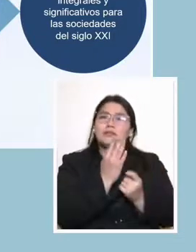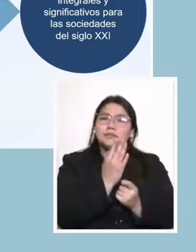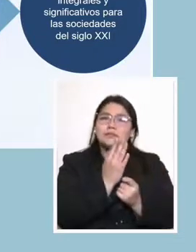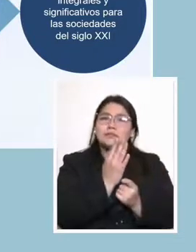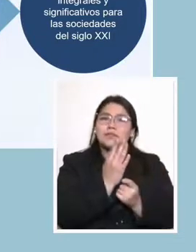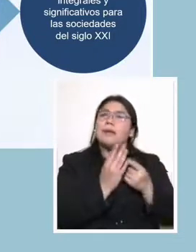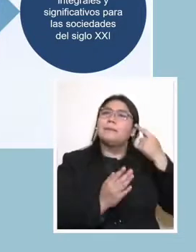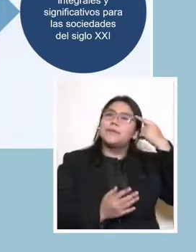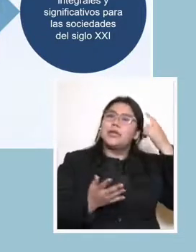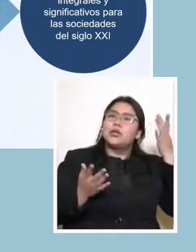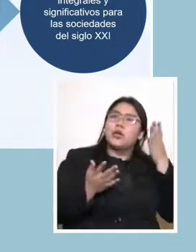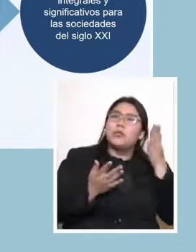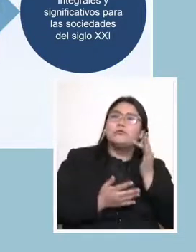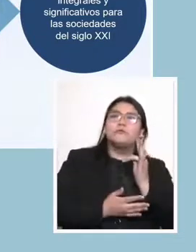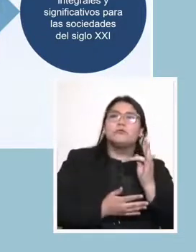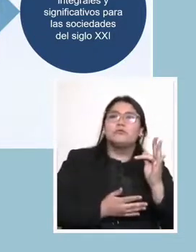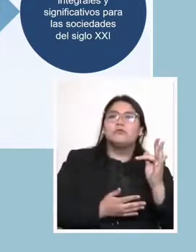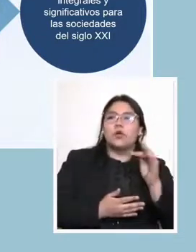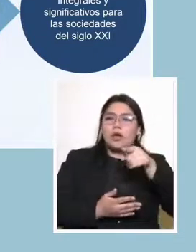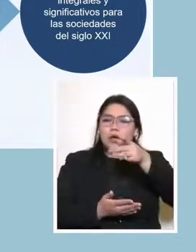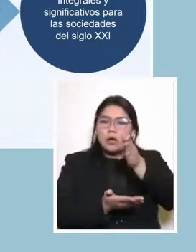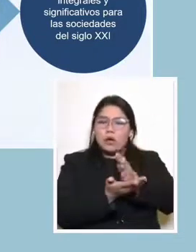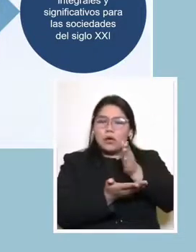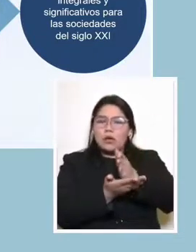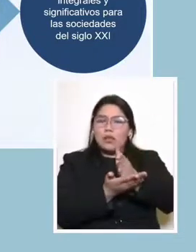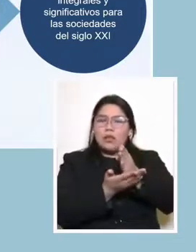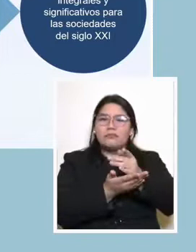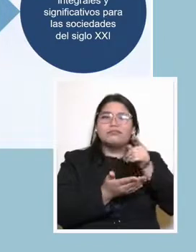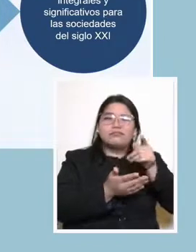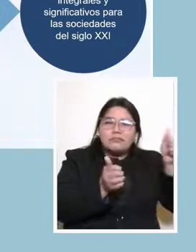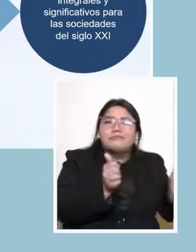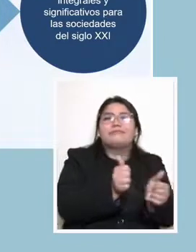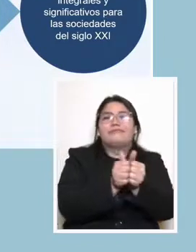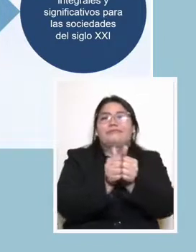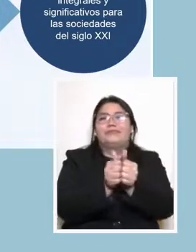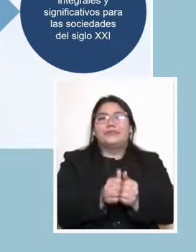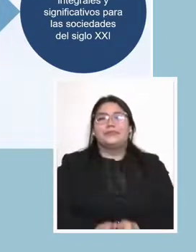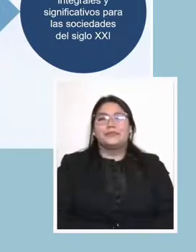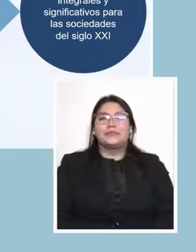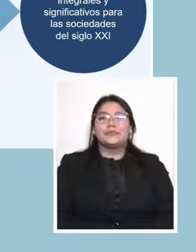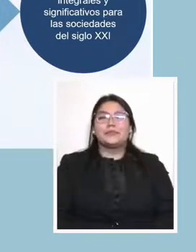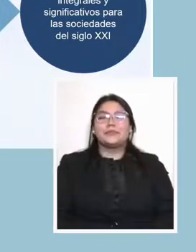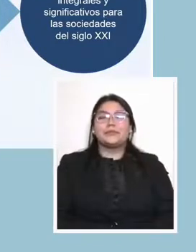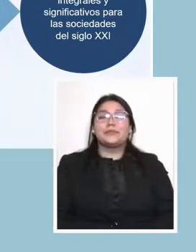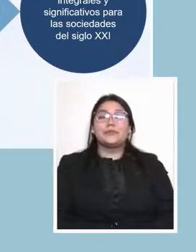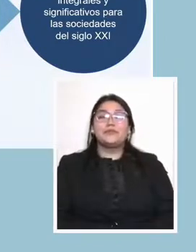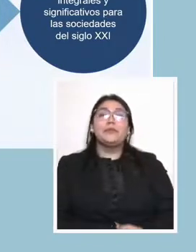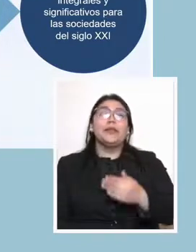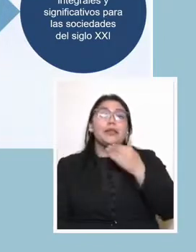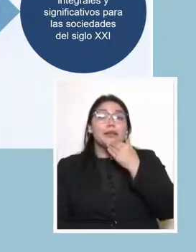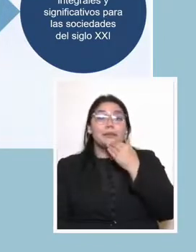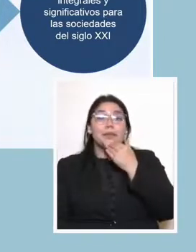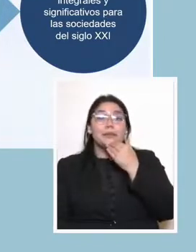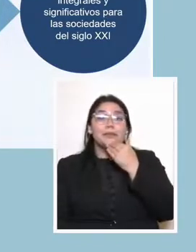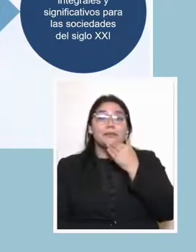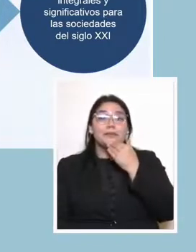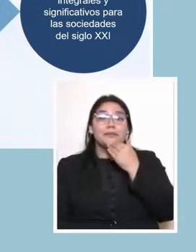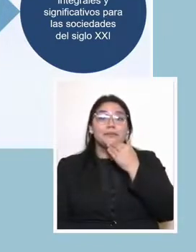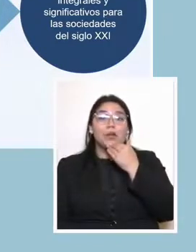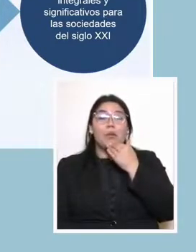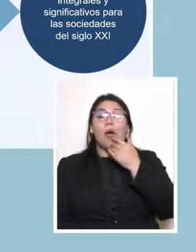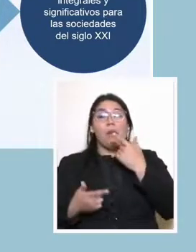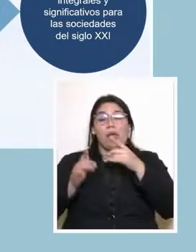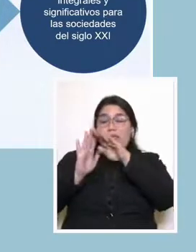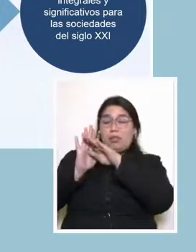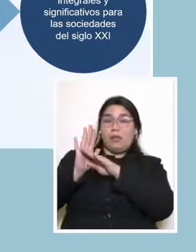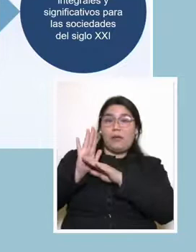lógicas de acompañamiento a los establecimientos educativos. En algún minuto, probablemente la política educativa pensó